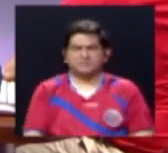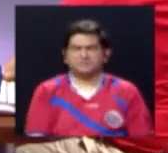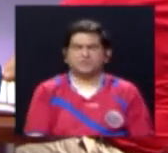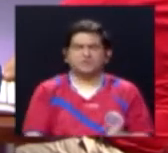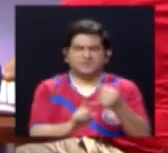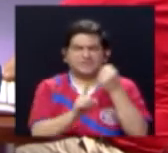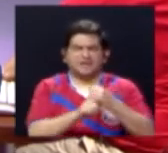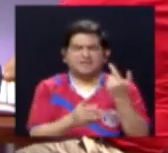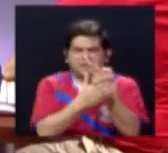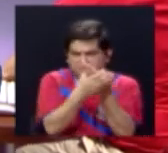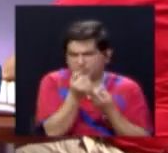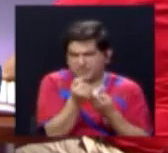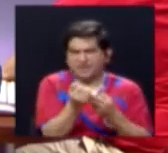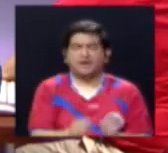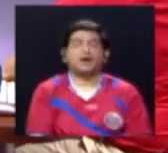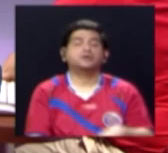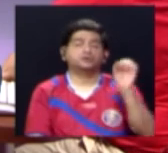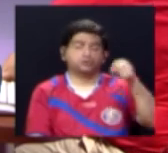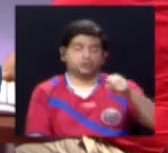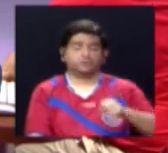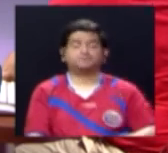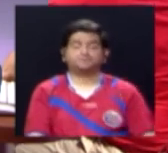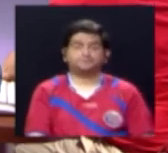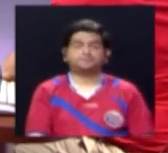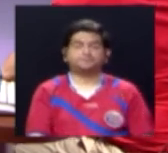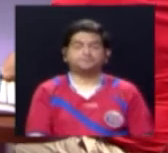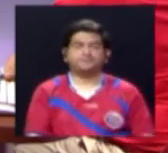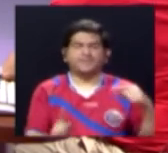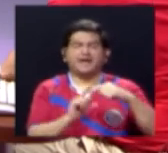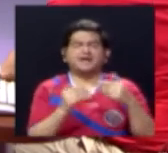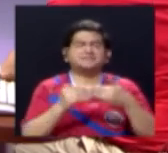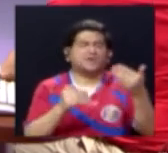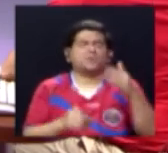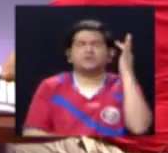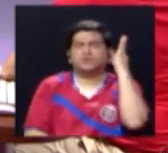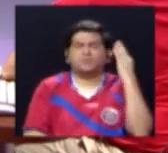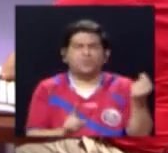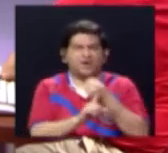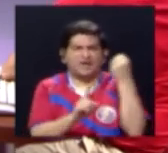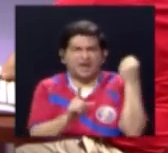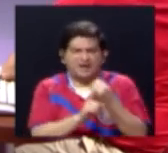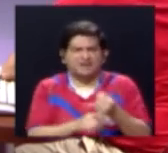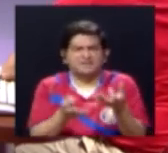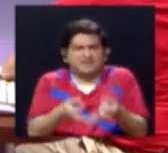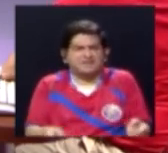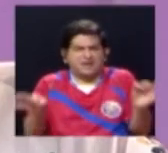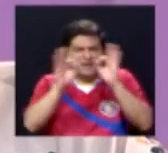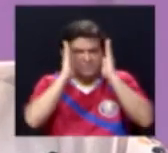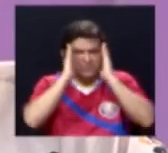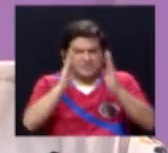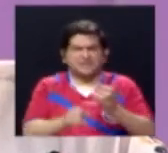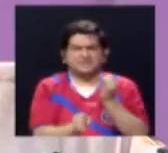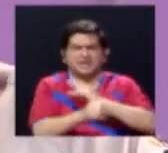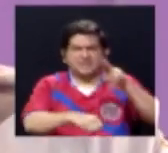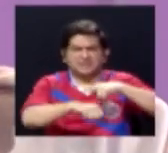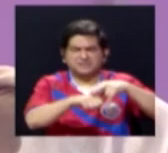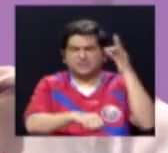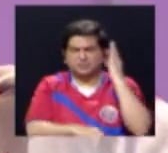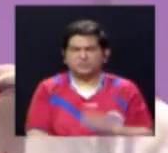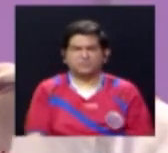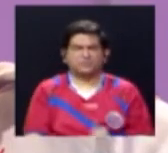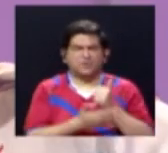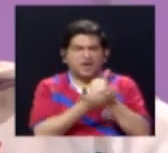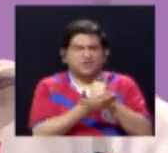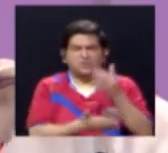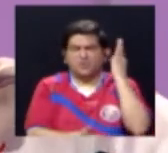por su pareja sí sí hasta cuando una mujer está agredida se le da importancia por parte del inah mo cual ayuda le daría una